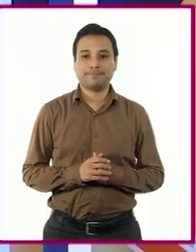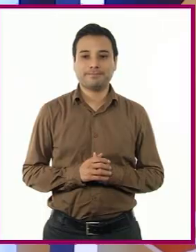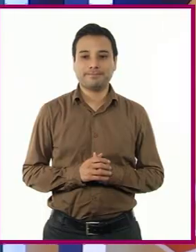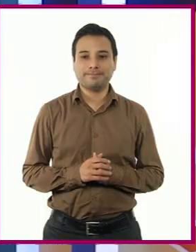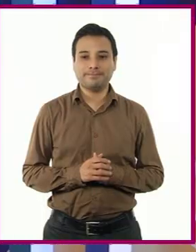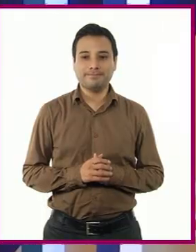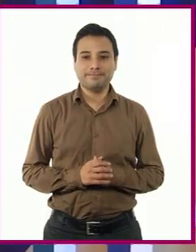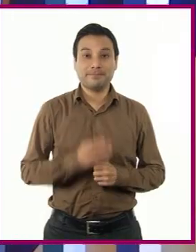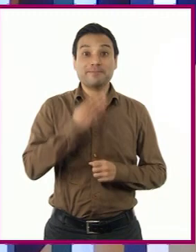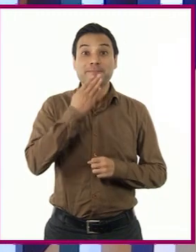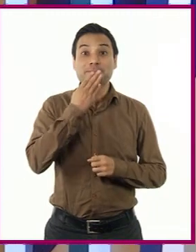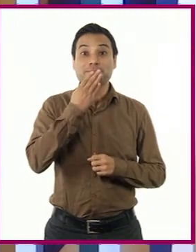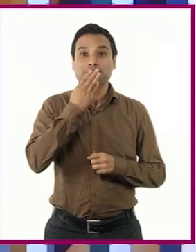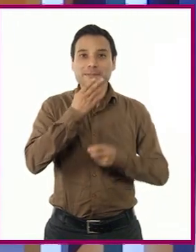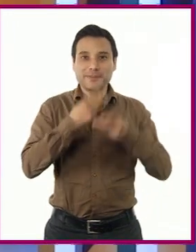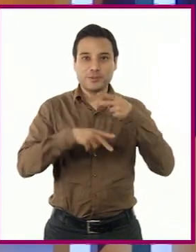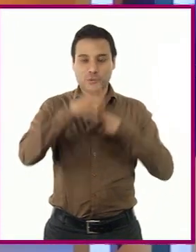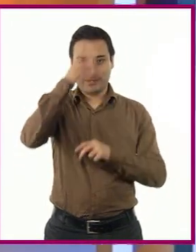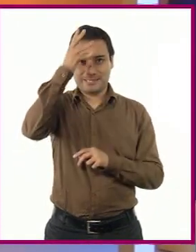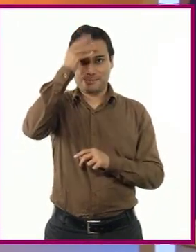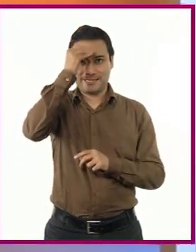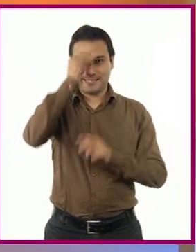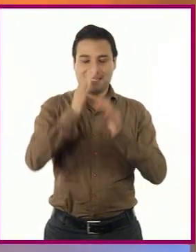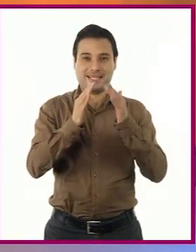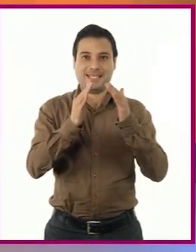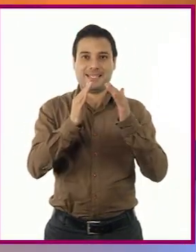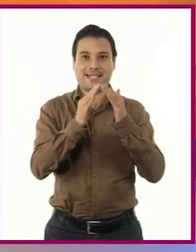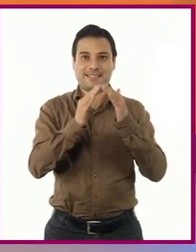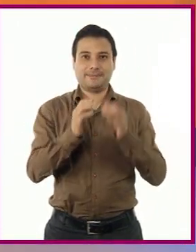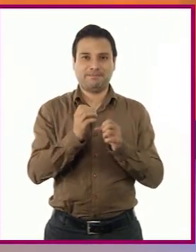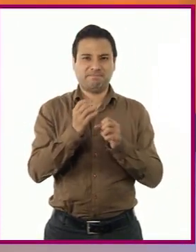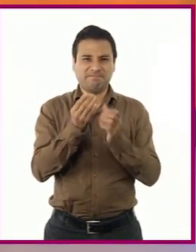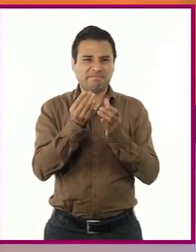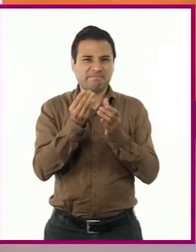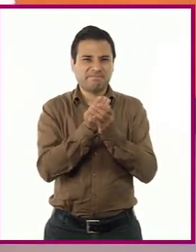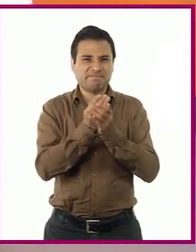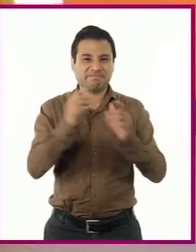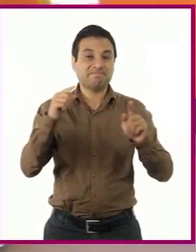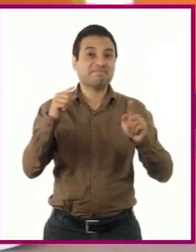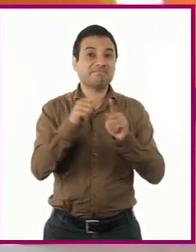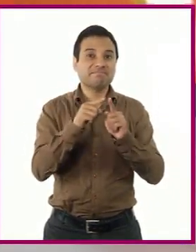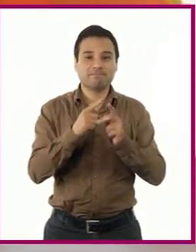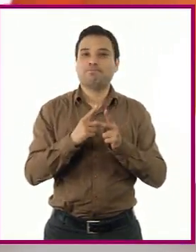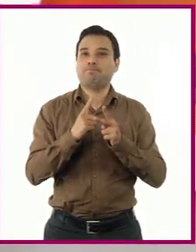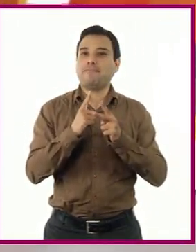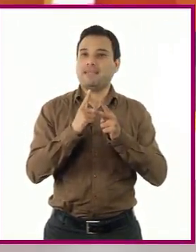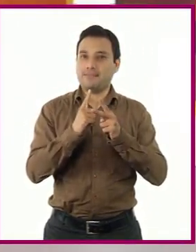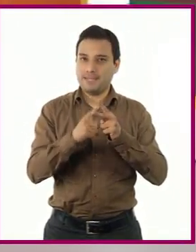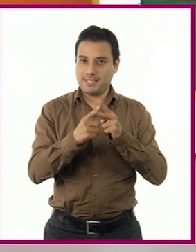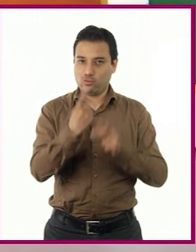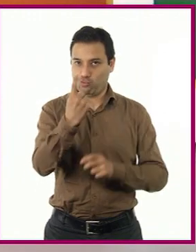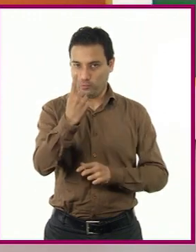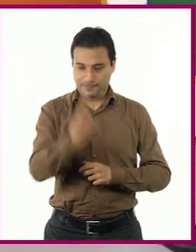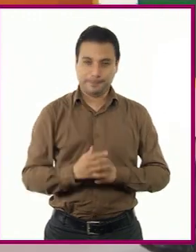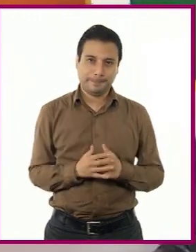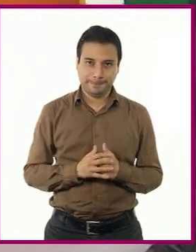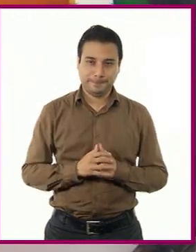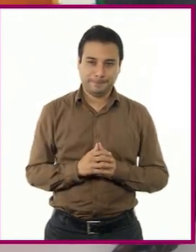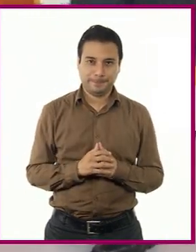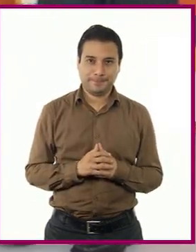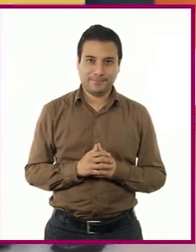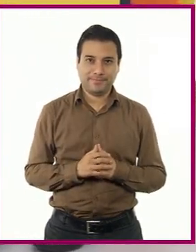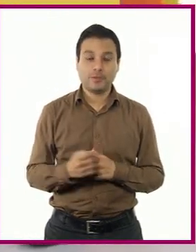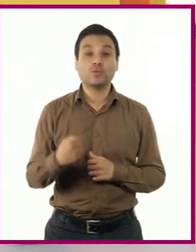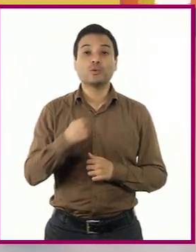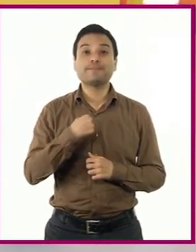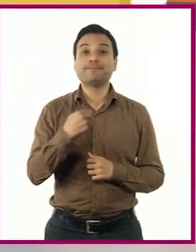Bienvenidas y bienvenidos a Aprende en Casa. Esta sesión está enfocada en la asignatura de Matemáticas primer grado de secundaria.